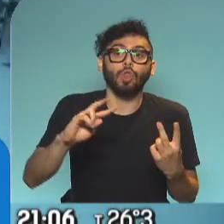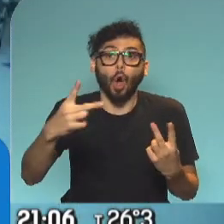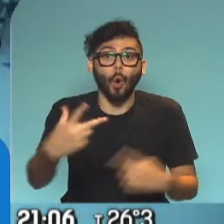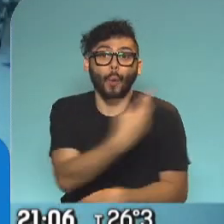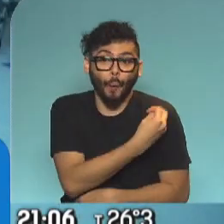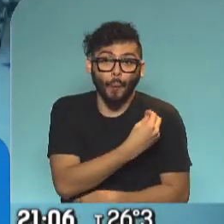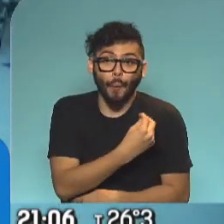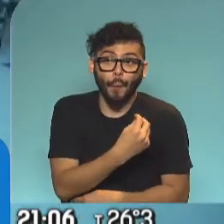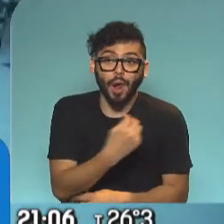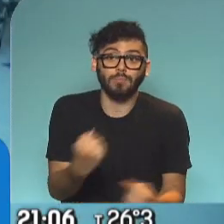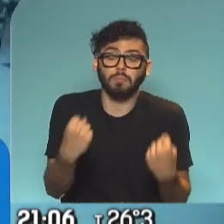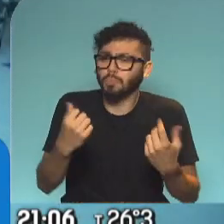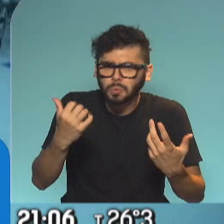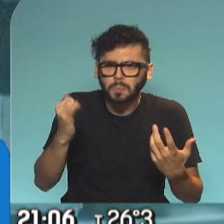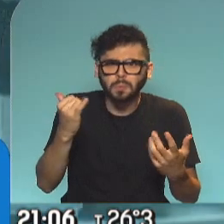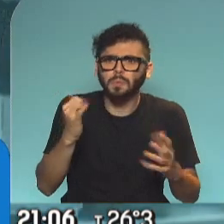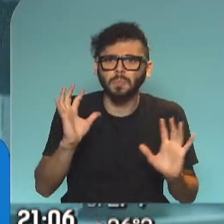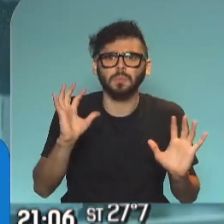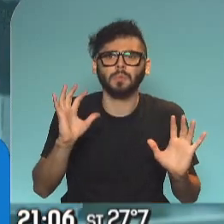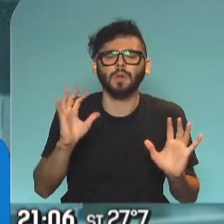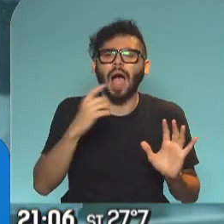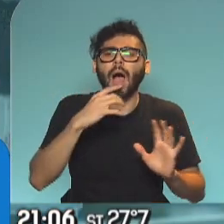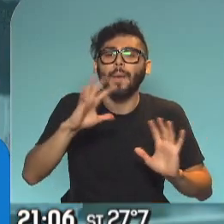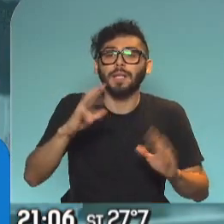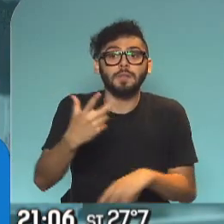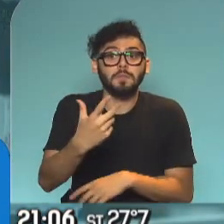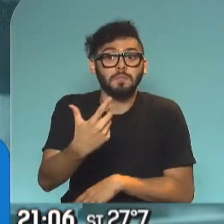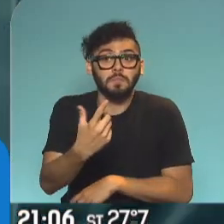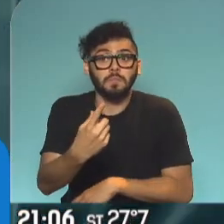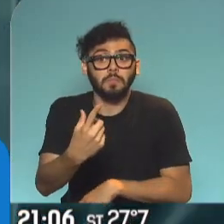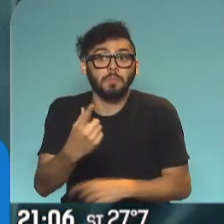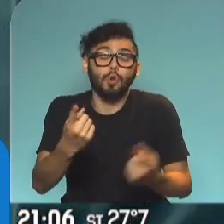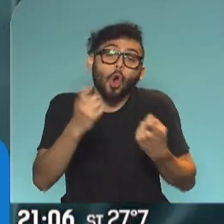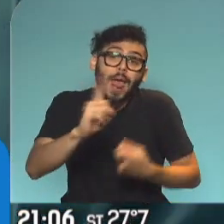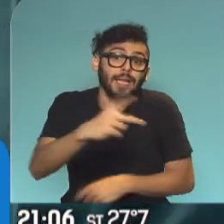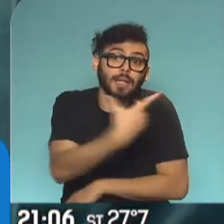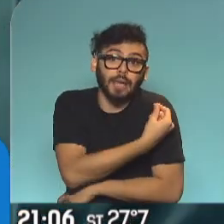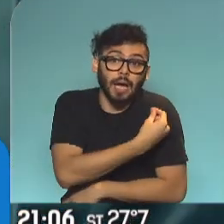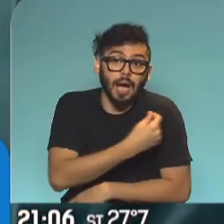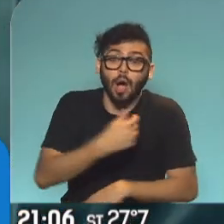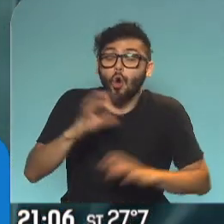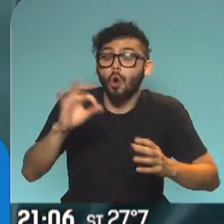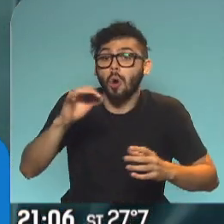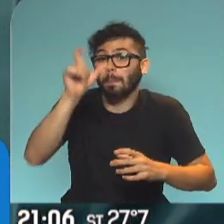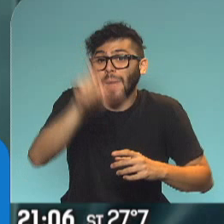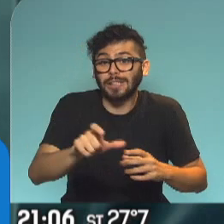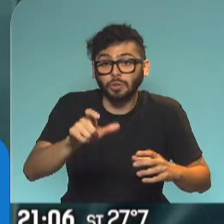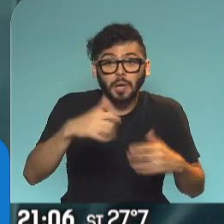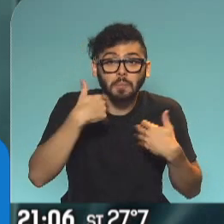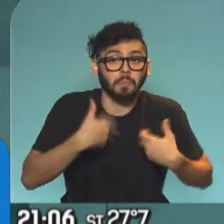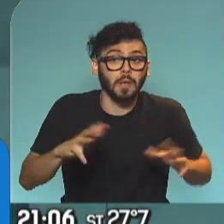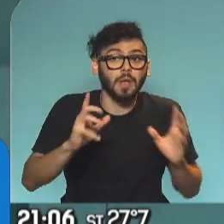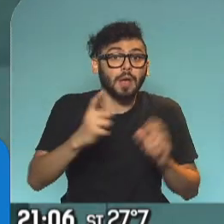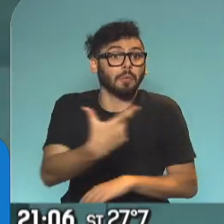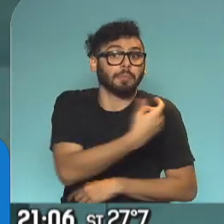usted puede ser seguro, usted a lo mejor necesita otras dos dosis más, o otra persona a lo mejor necesita otra dosis para desarrollar